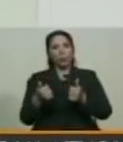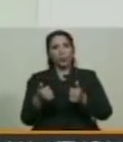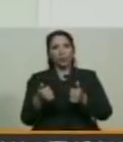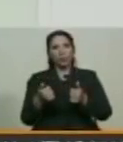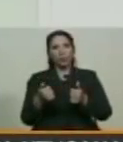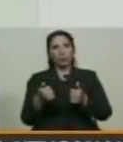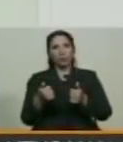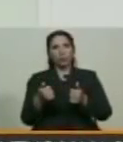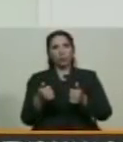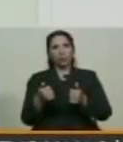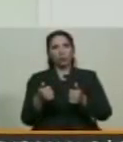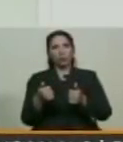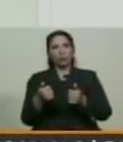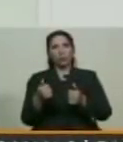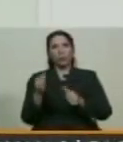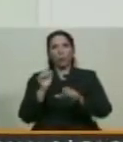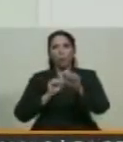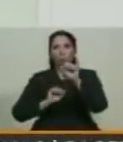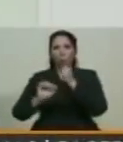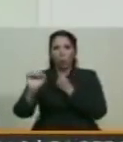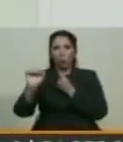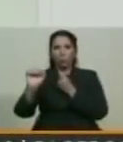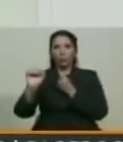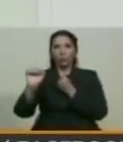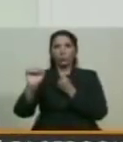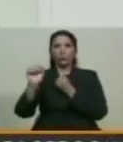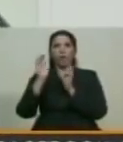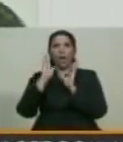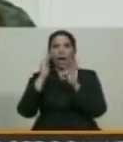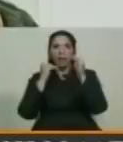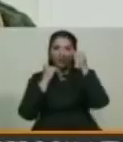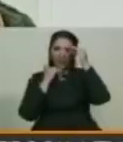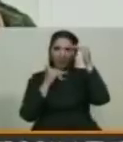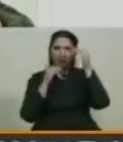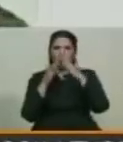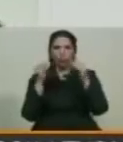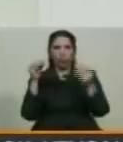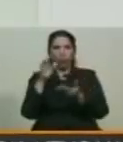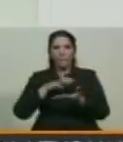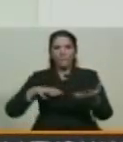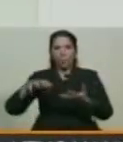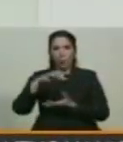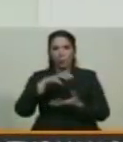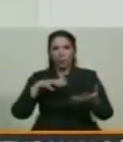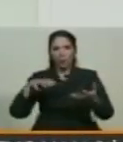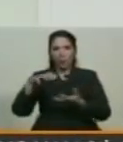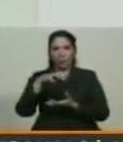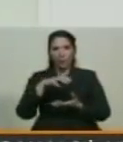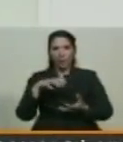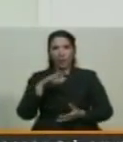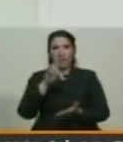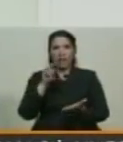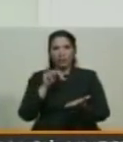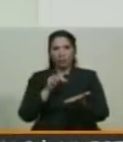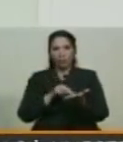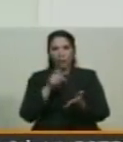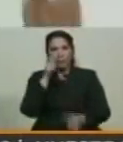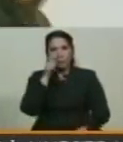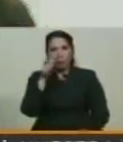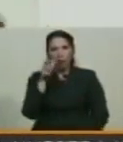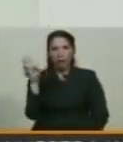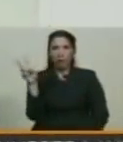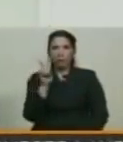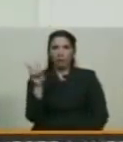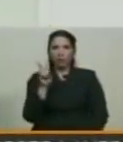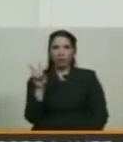nueva ofensiva para atender toda la problemática nacional, todo lo que aqueja al pueblo de Venezuela y todo